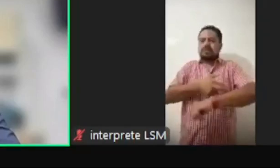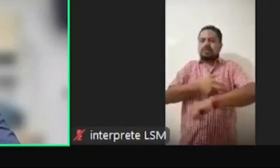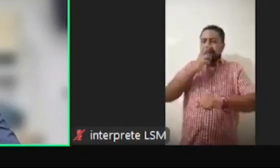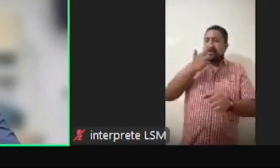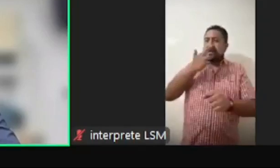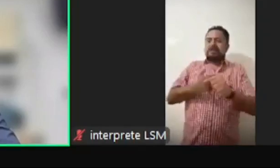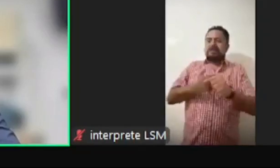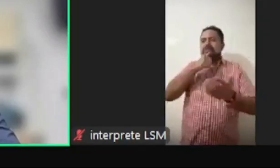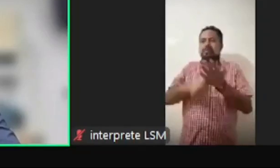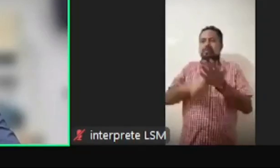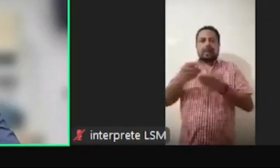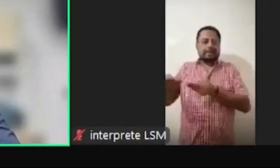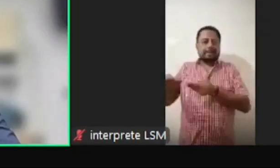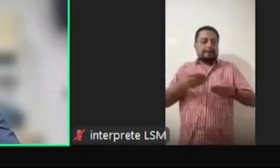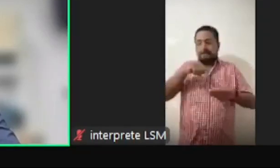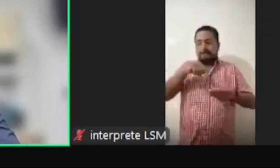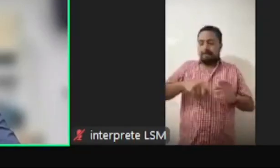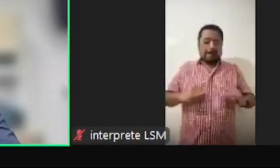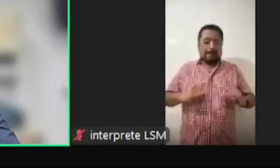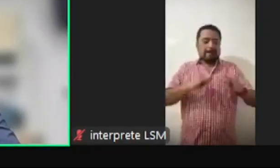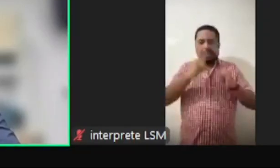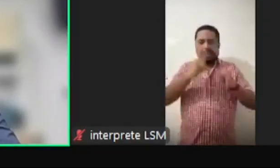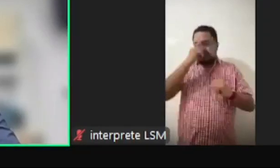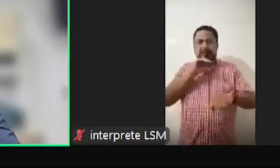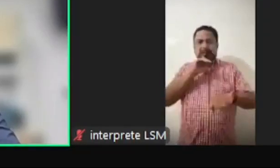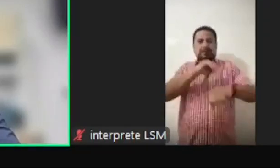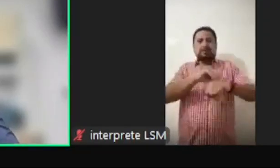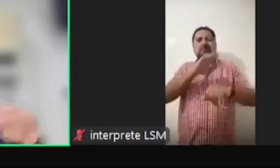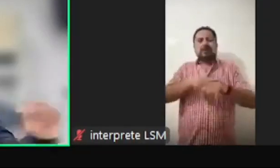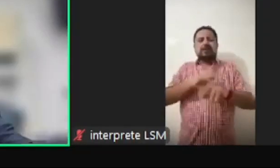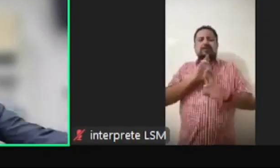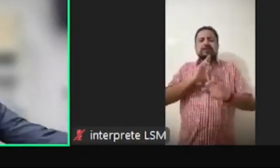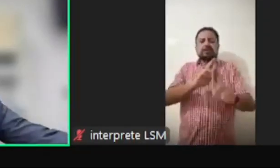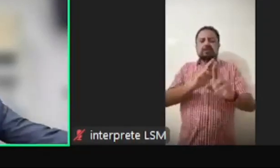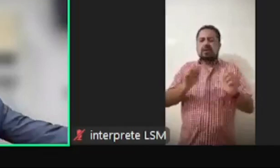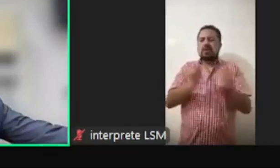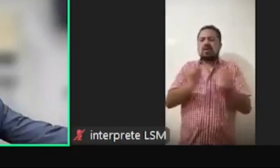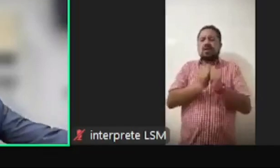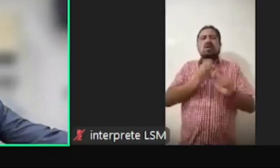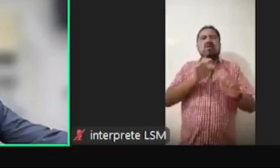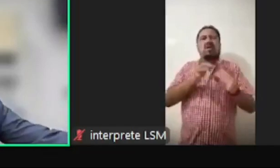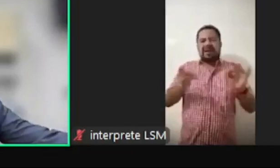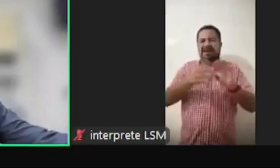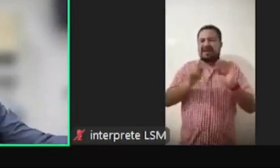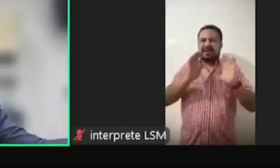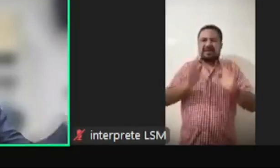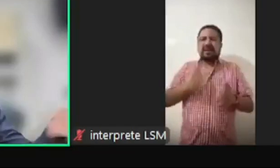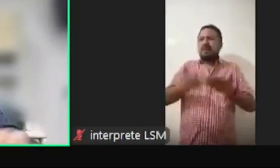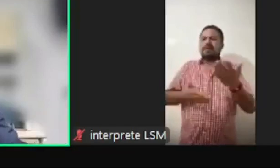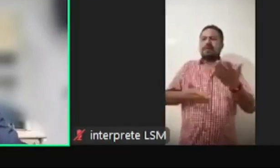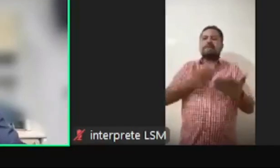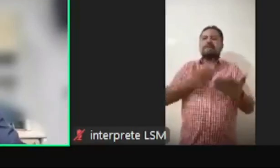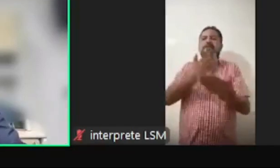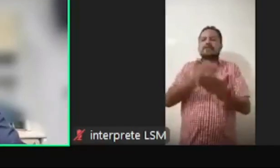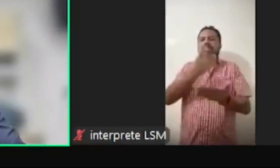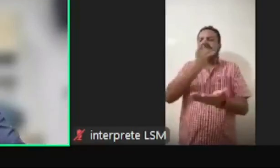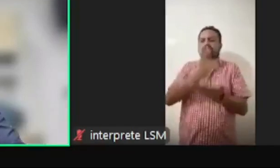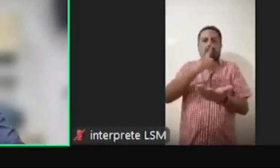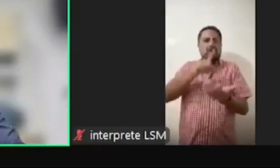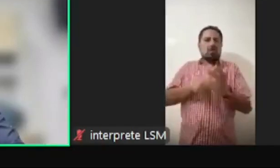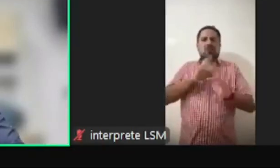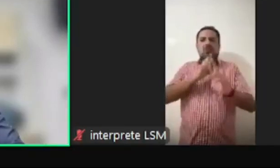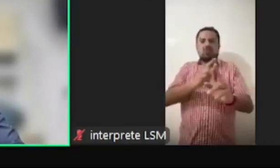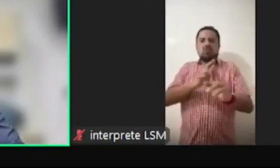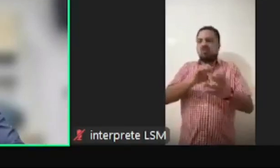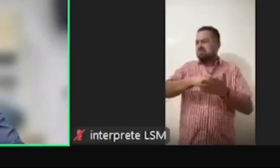su sustanciación y resolución. En mérito de lo expuesto, se propone el punto resolutivo siguiente. Se desecha de plano la